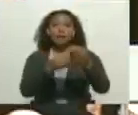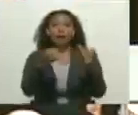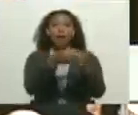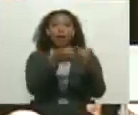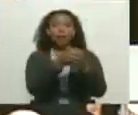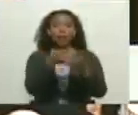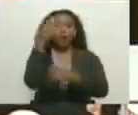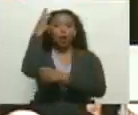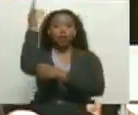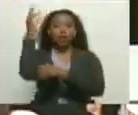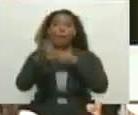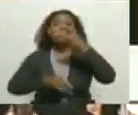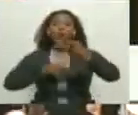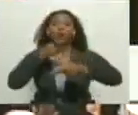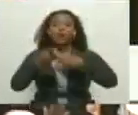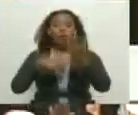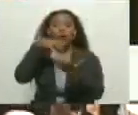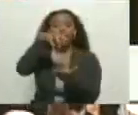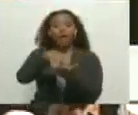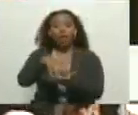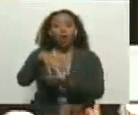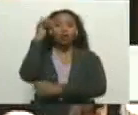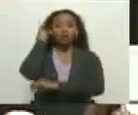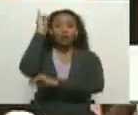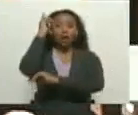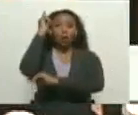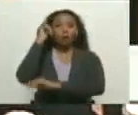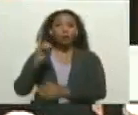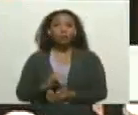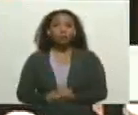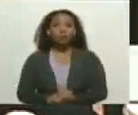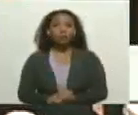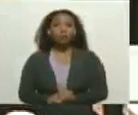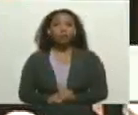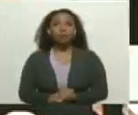Consejo Político del Estado Yaracuy.